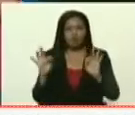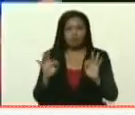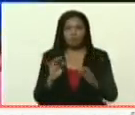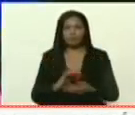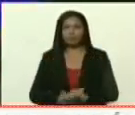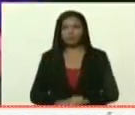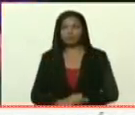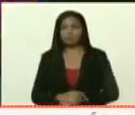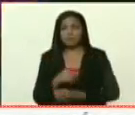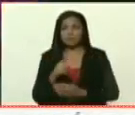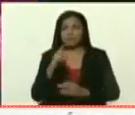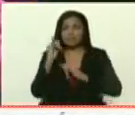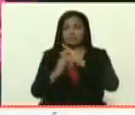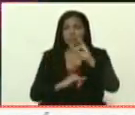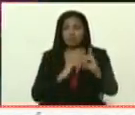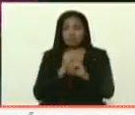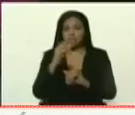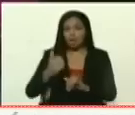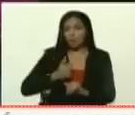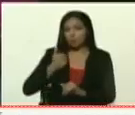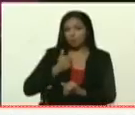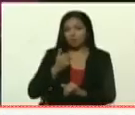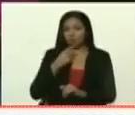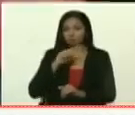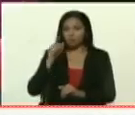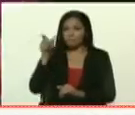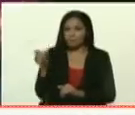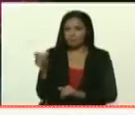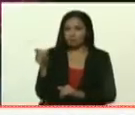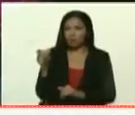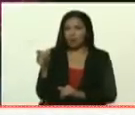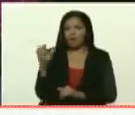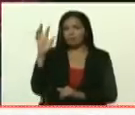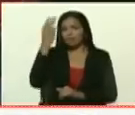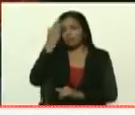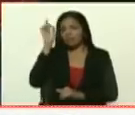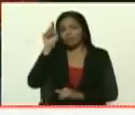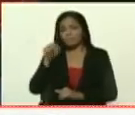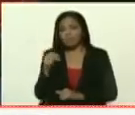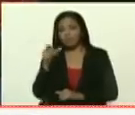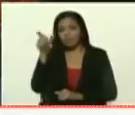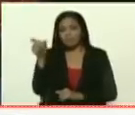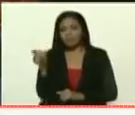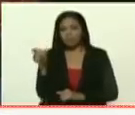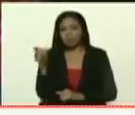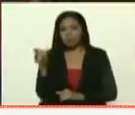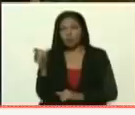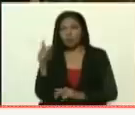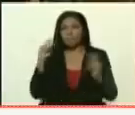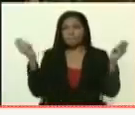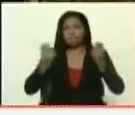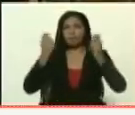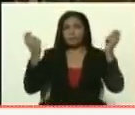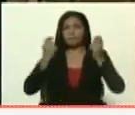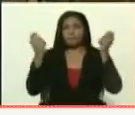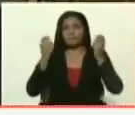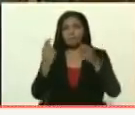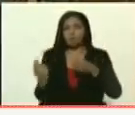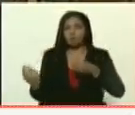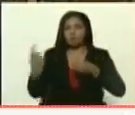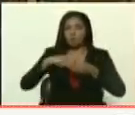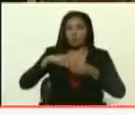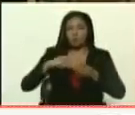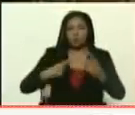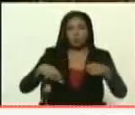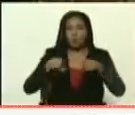en el ámbito internacional, en esta oportunidad de un representante de la India, pero también de un promotor reiterativo